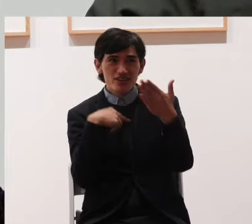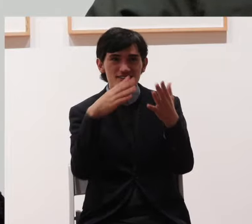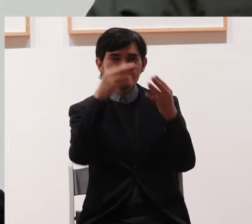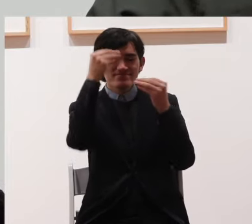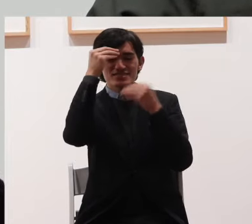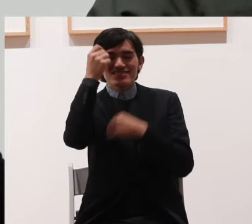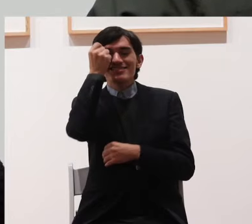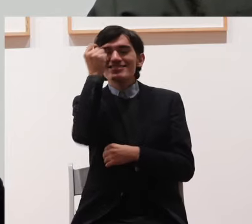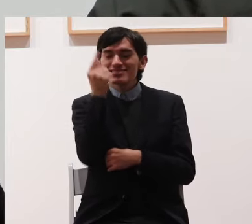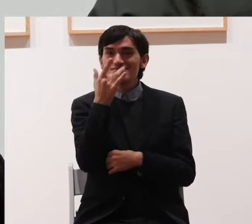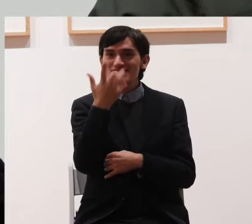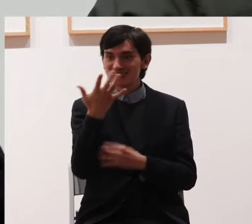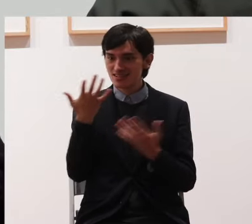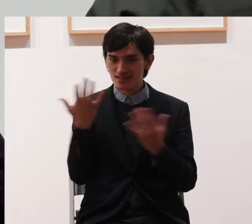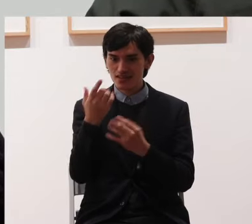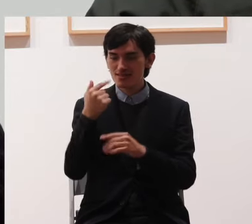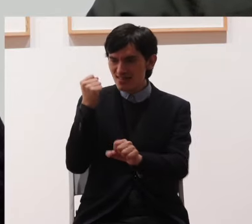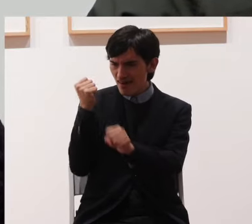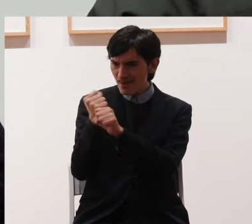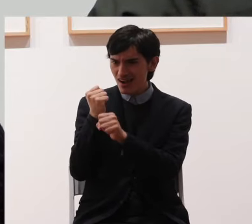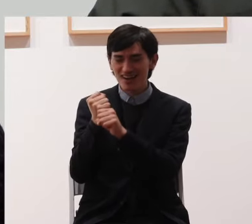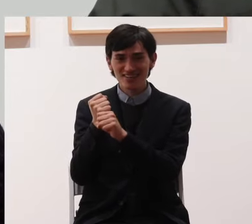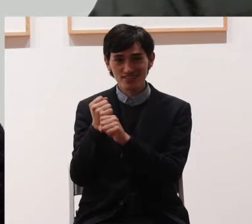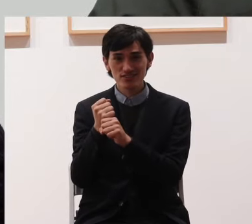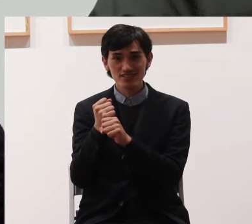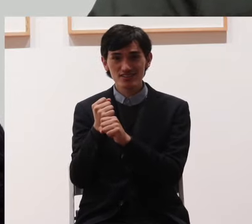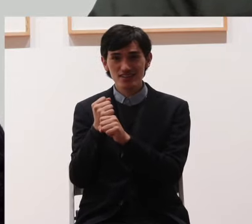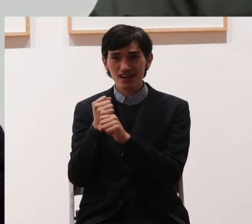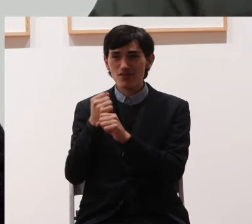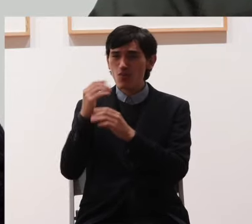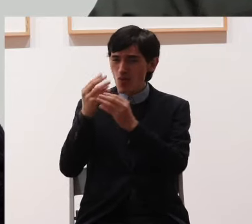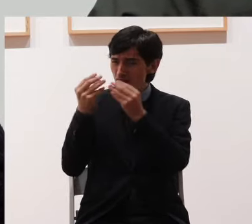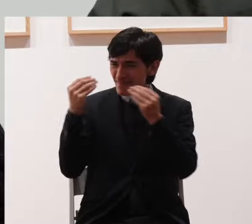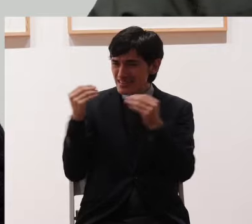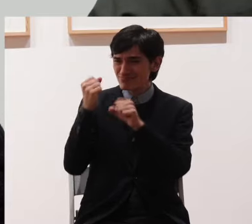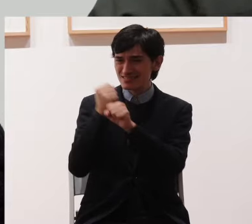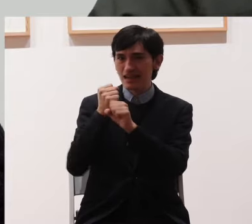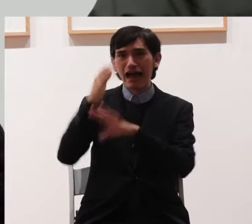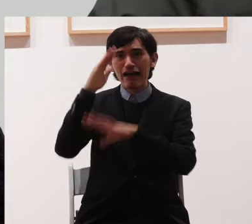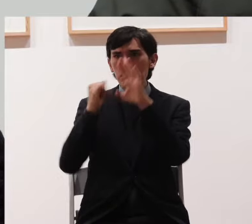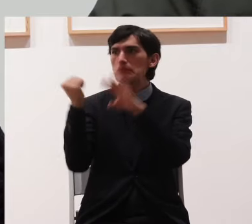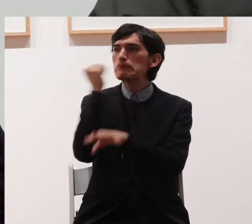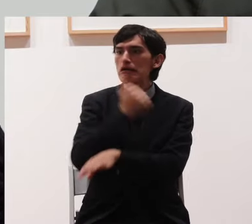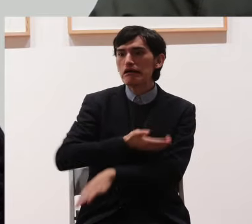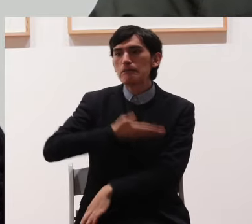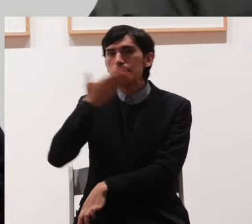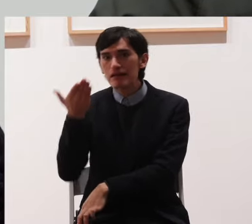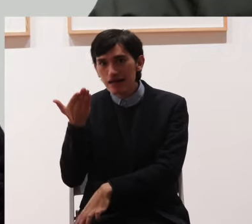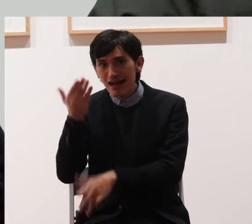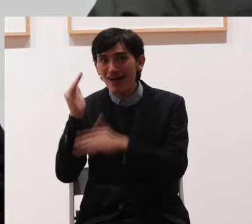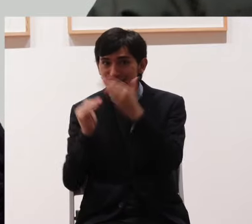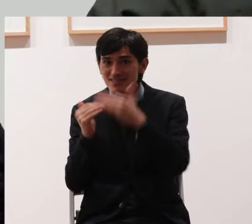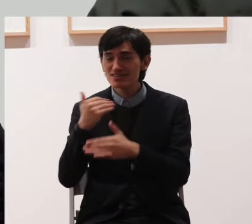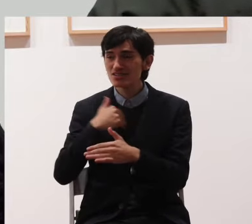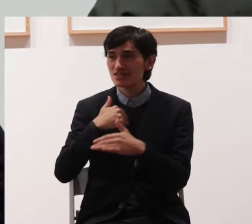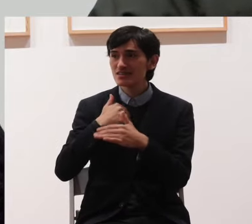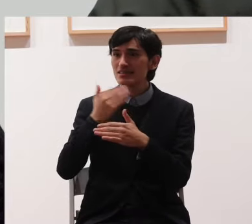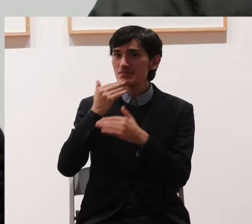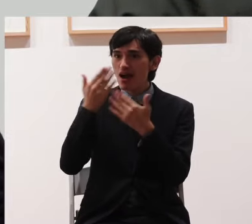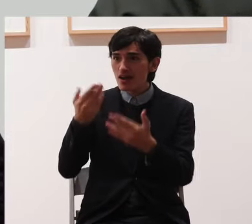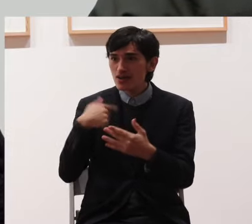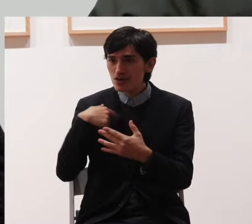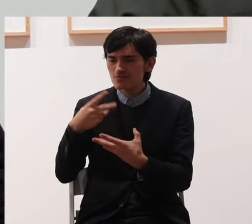porque imagínate estar haciendo, trabajando en la obra muchas veces, muchas no salieron bien,